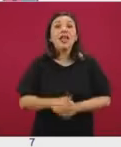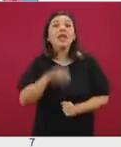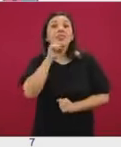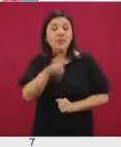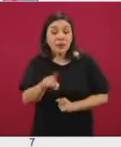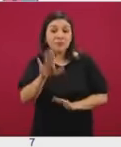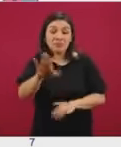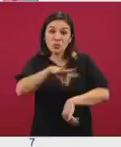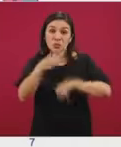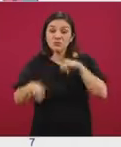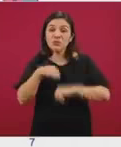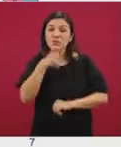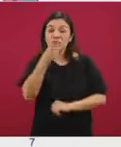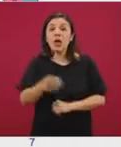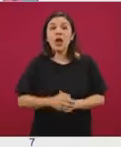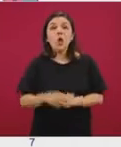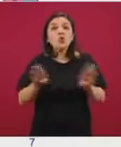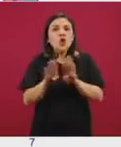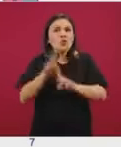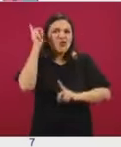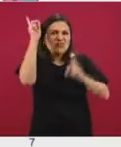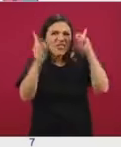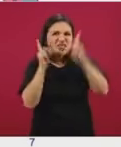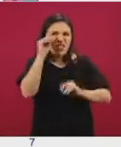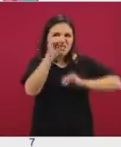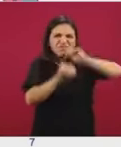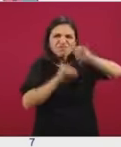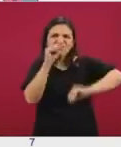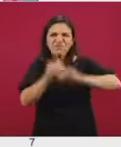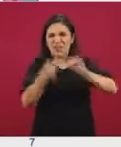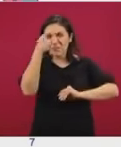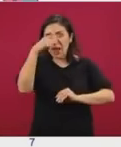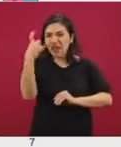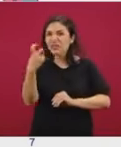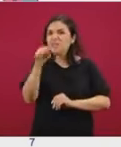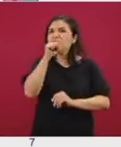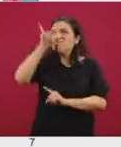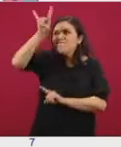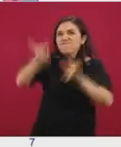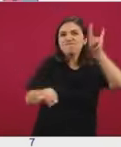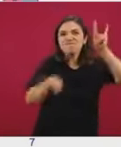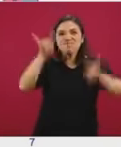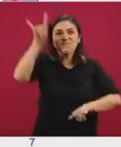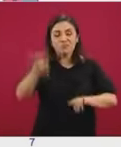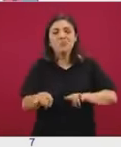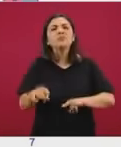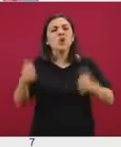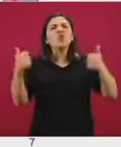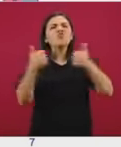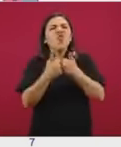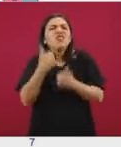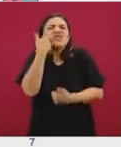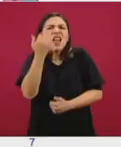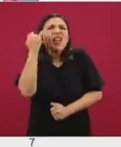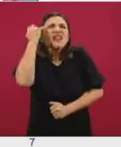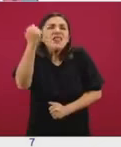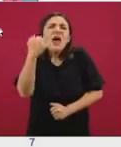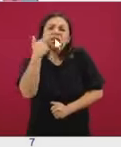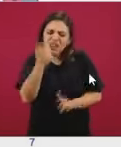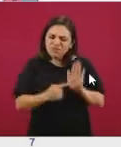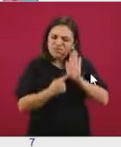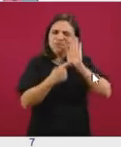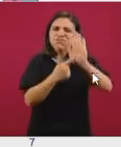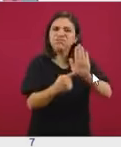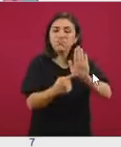Finalmente quiero decir, el diseño que hicimos del cartel se hizo con la idea de